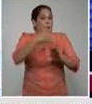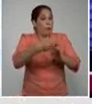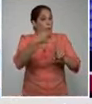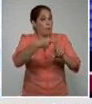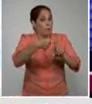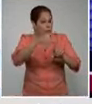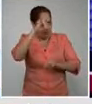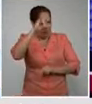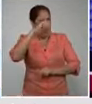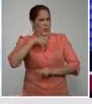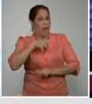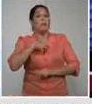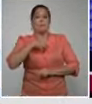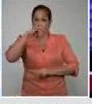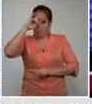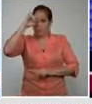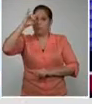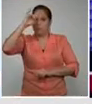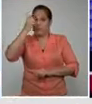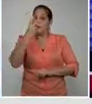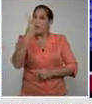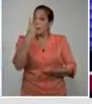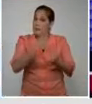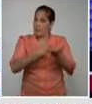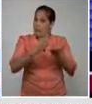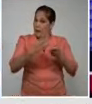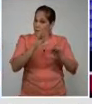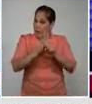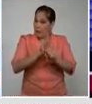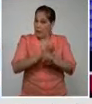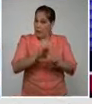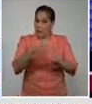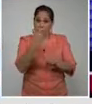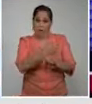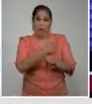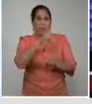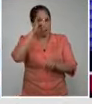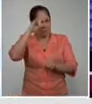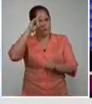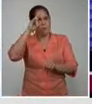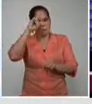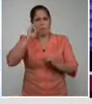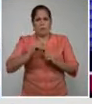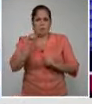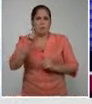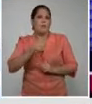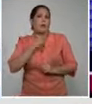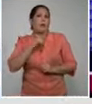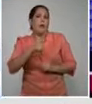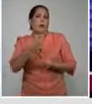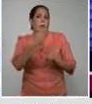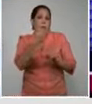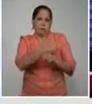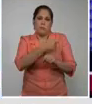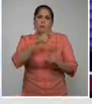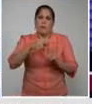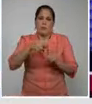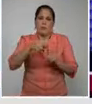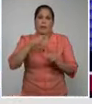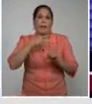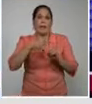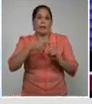que esto solamente llevamos 3 semanas de haber comenzado la vacunación. Es decir, sí hemos tenido sujetos con antígeno positivo y sí hemos tenido sujetos con